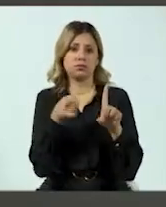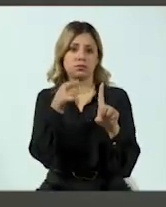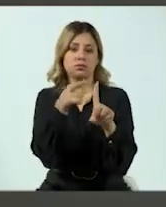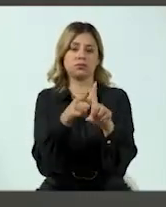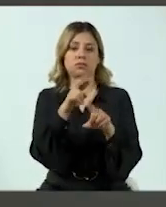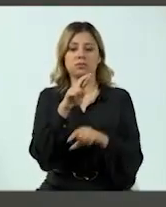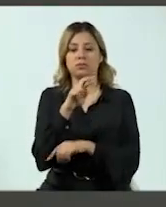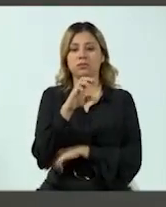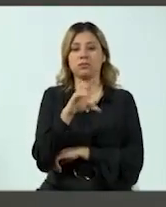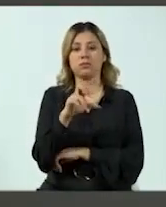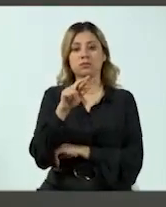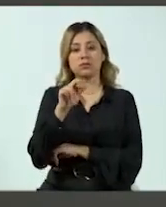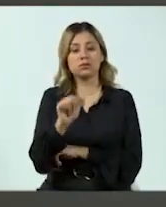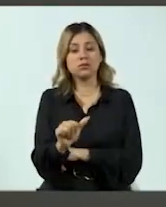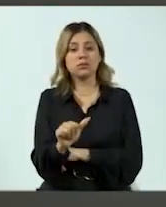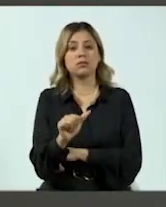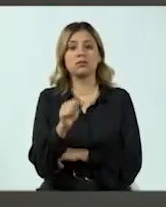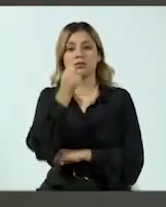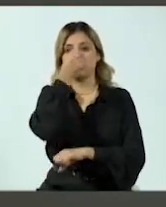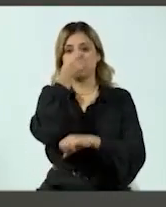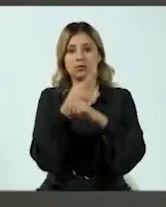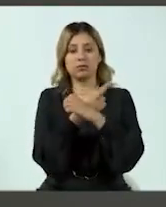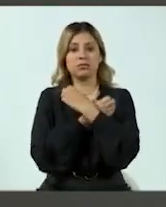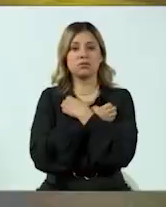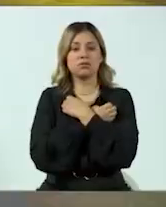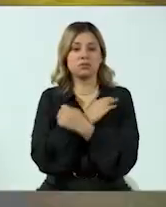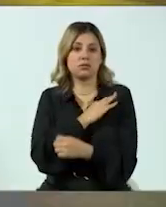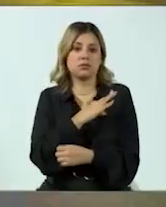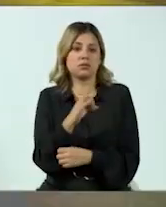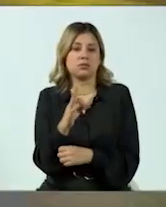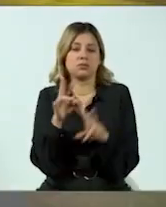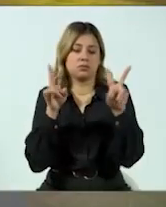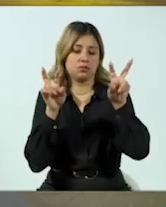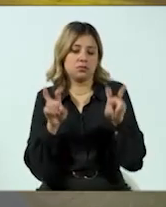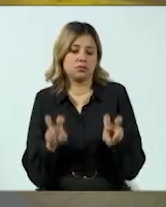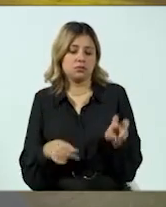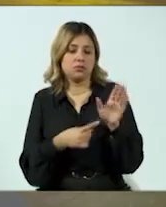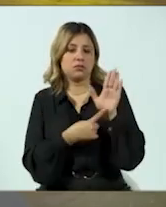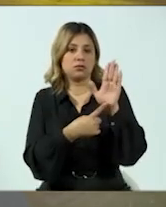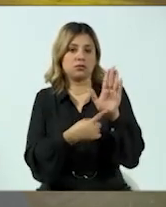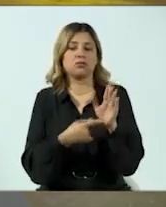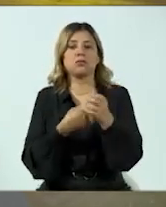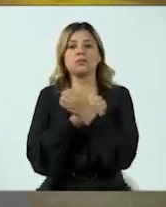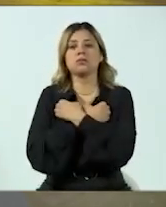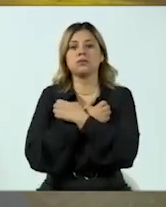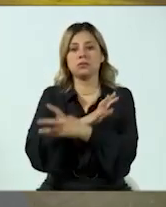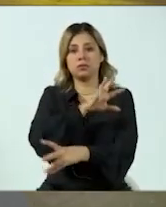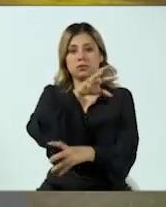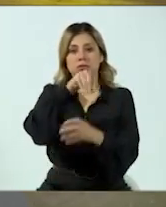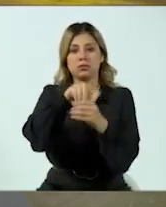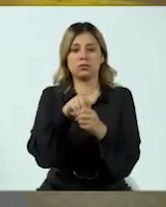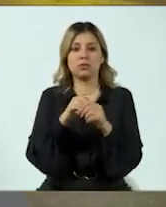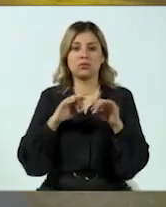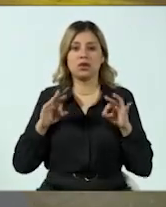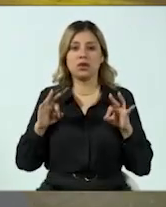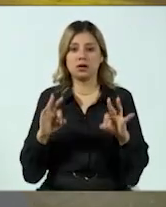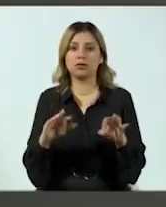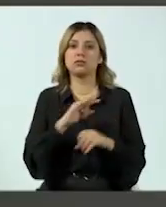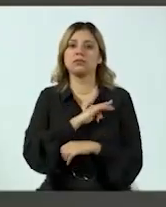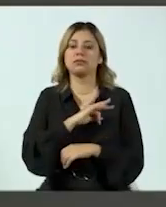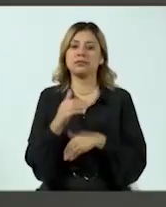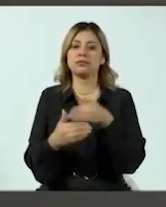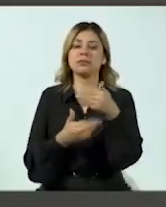recrea y de la Secretaría de Educación tiene que ver con Justo generar una educación integral de calidad que vaya muy